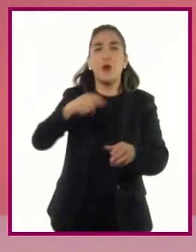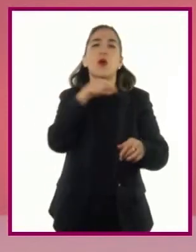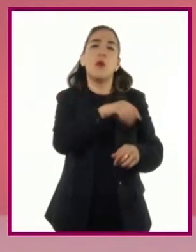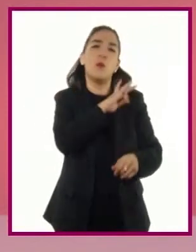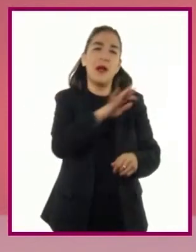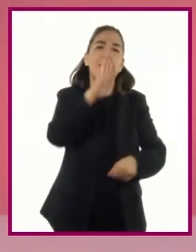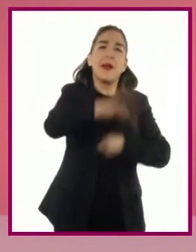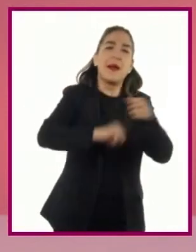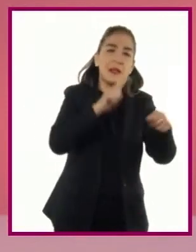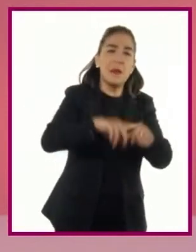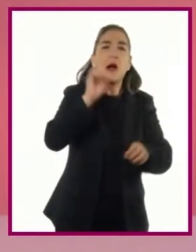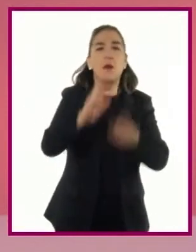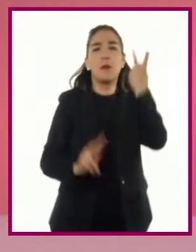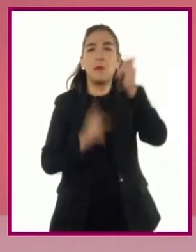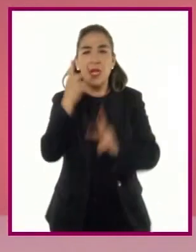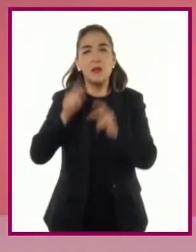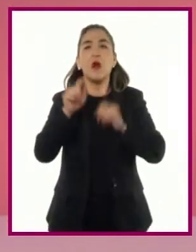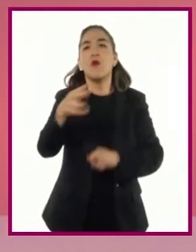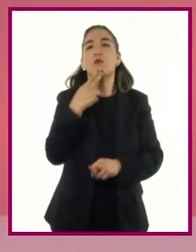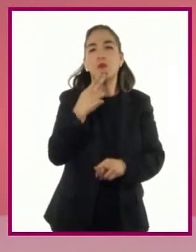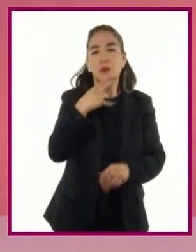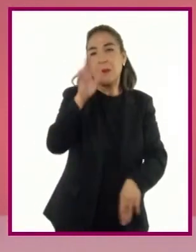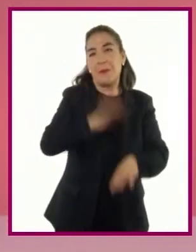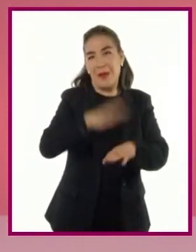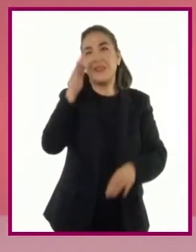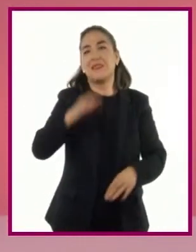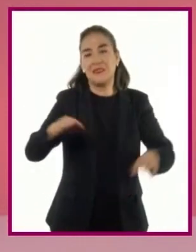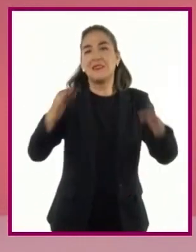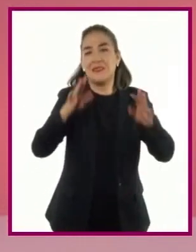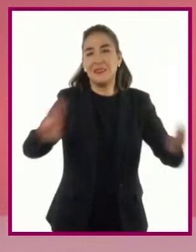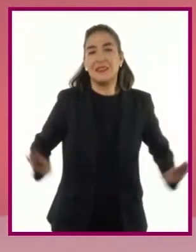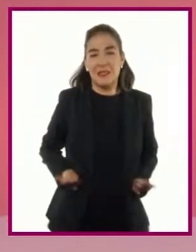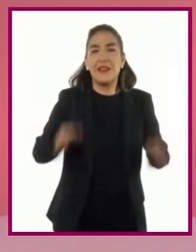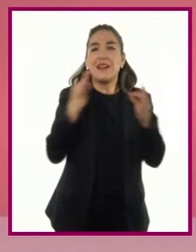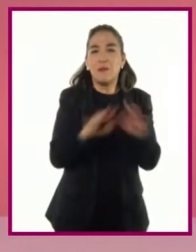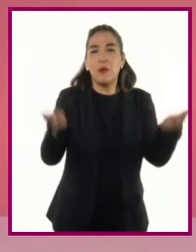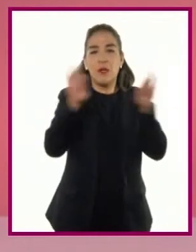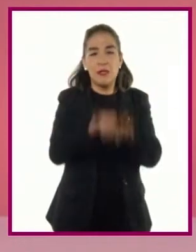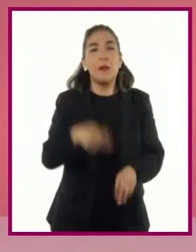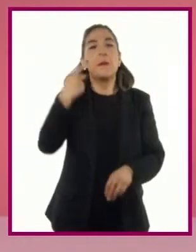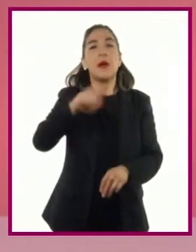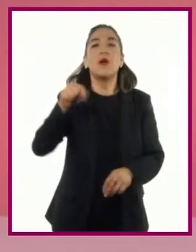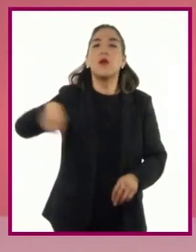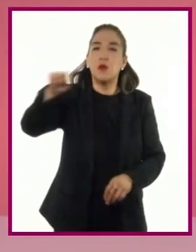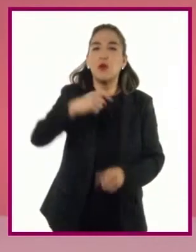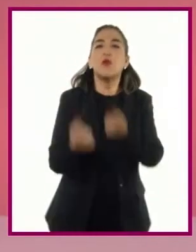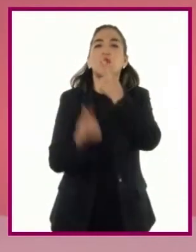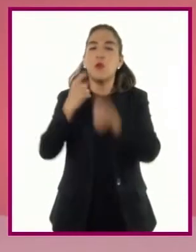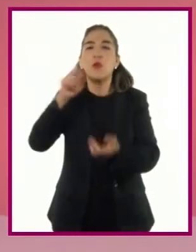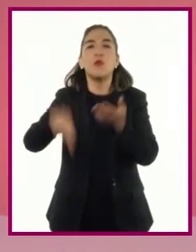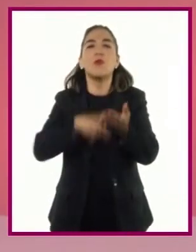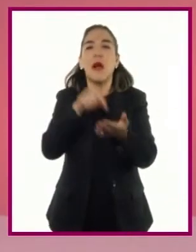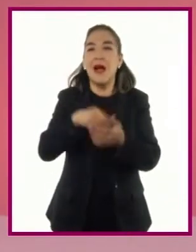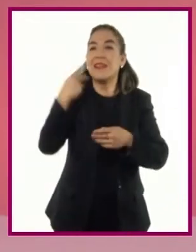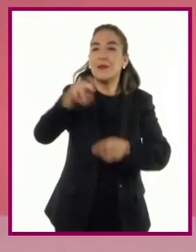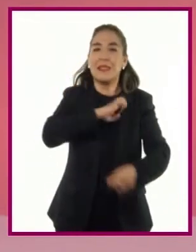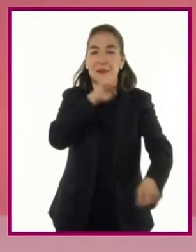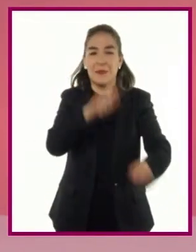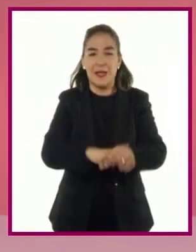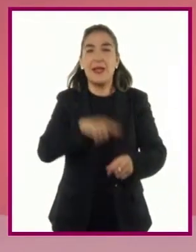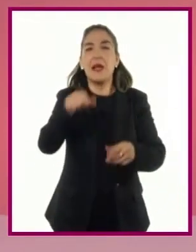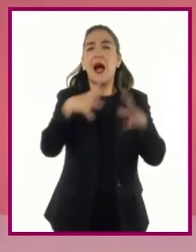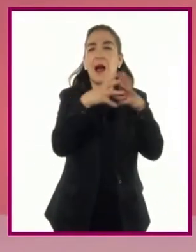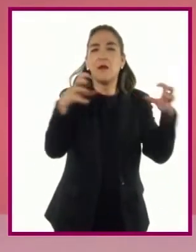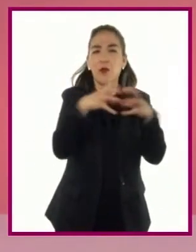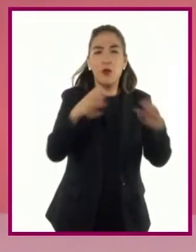vegetal. Varios son de uso general, pero otros solo se utilizan en ciertas comunidades. Por ejemplo, el teñido de